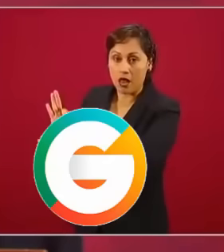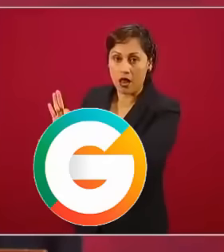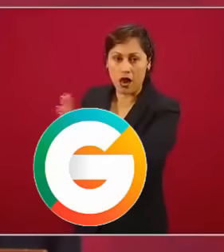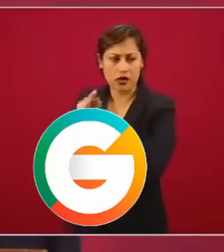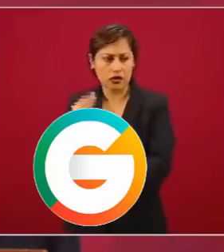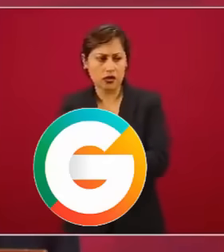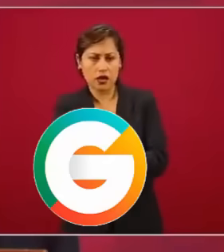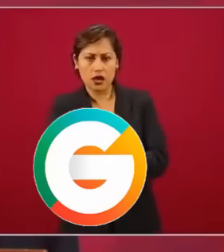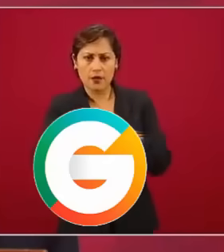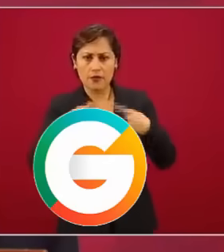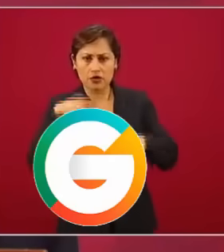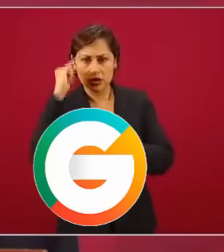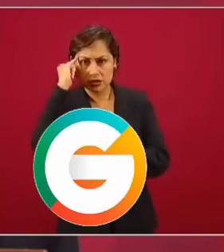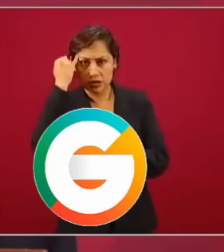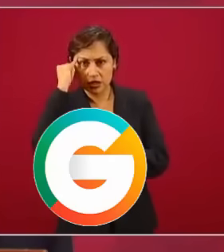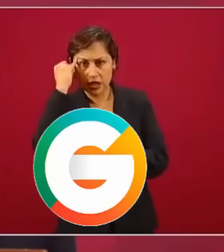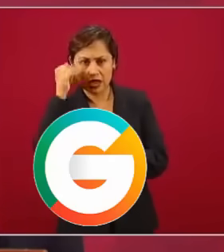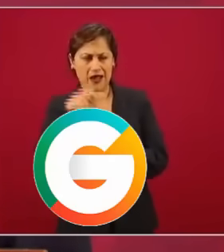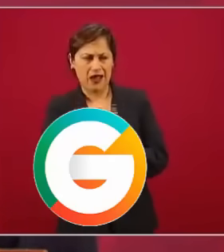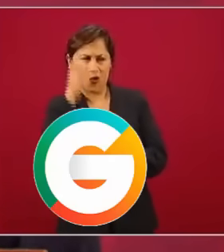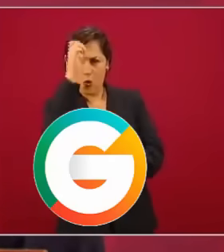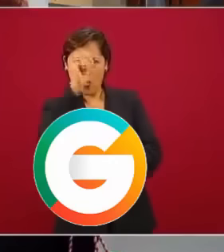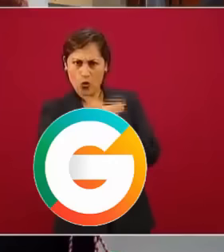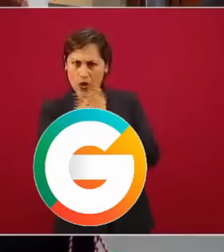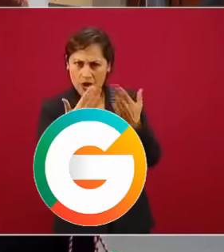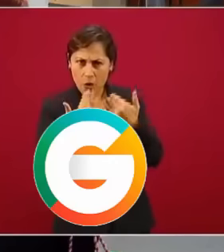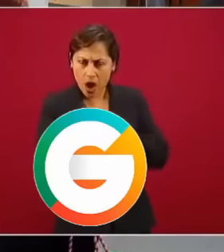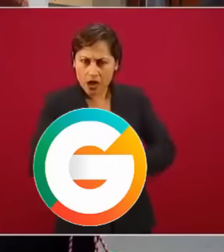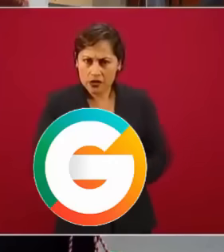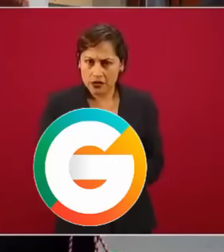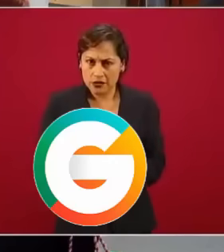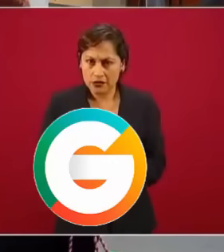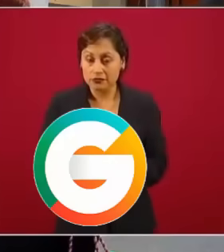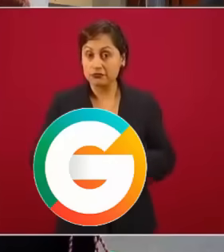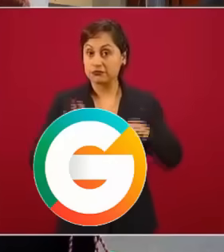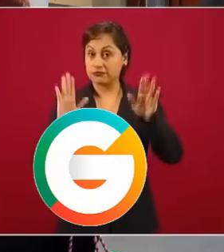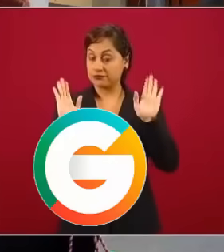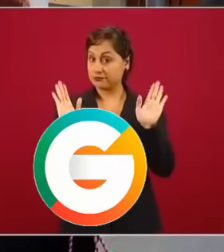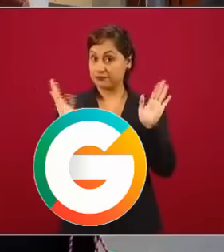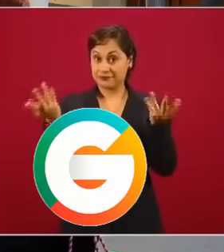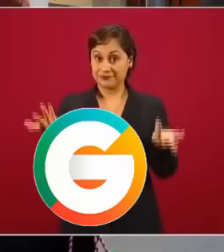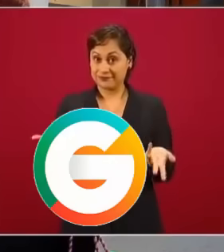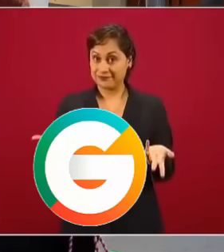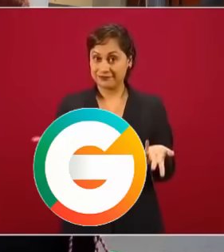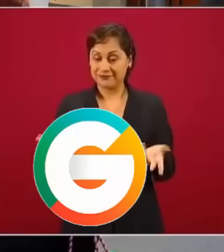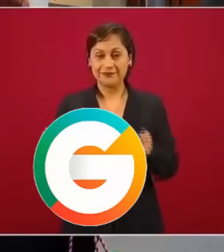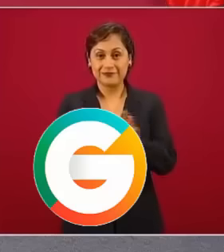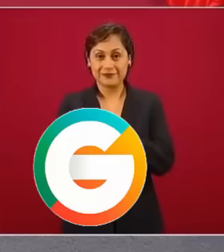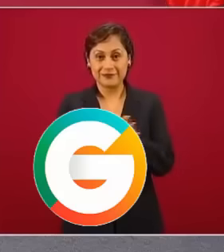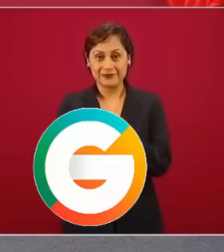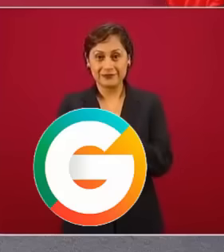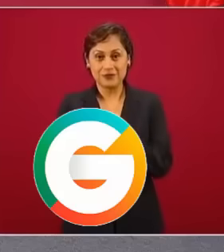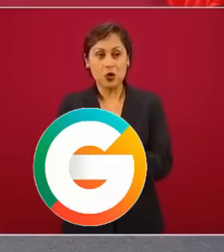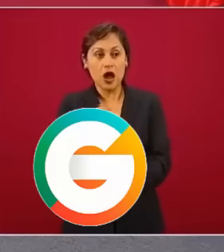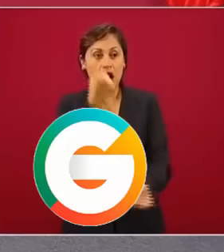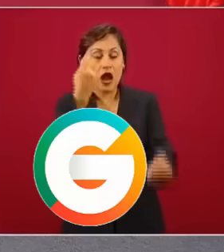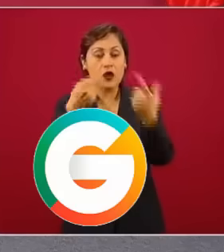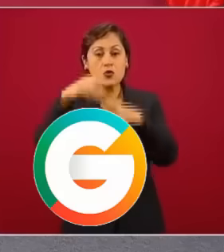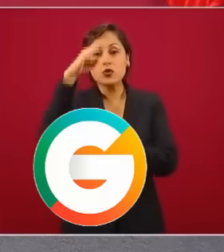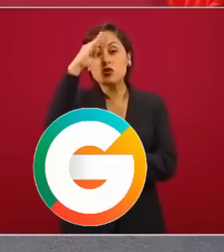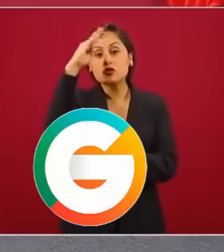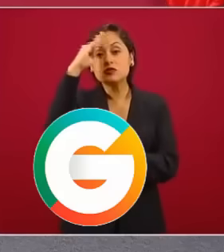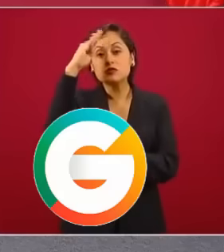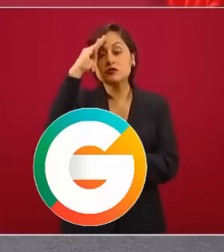Y el que piensa así también, el que no reconoce la